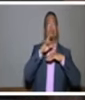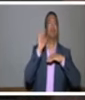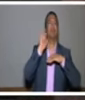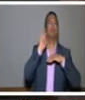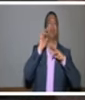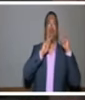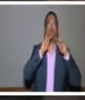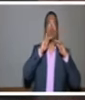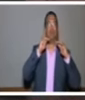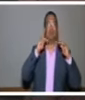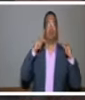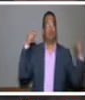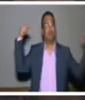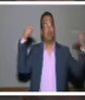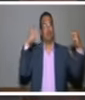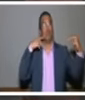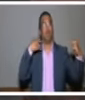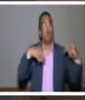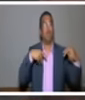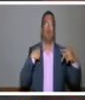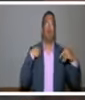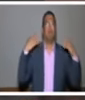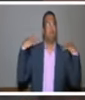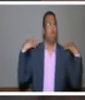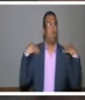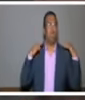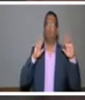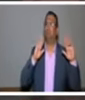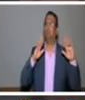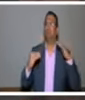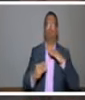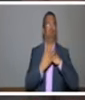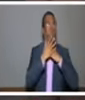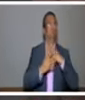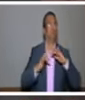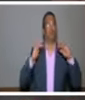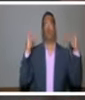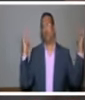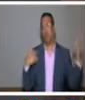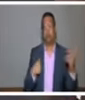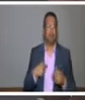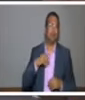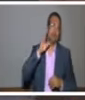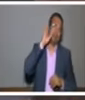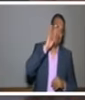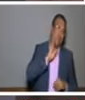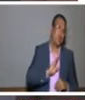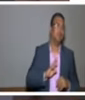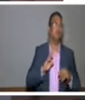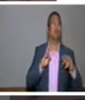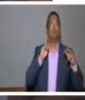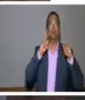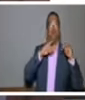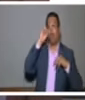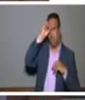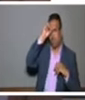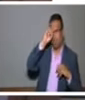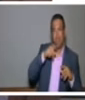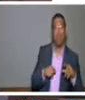las mejores y más hermosas playas, la mejor cerveza, me parece que también la mejor